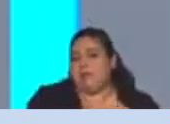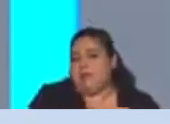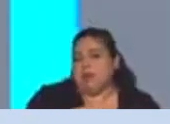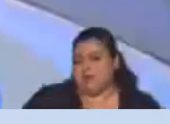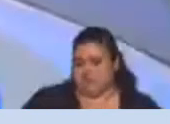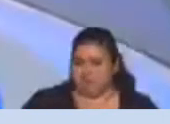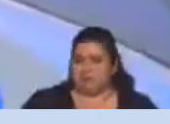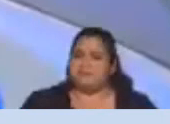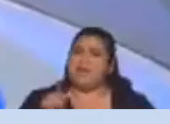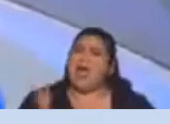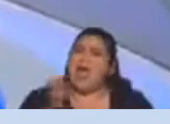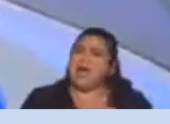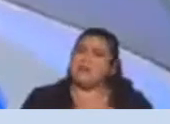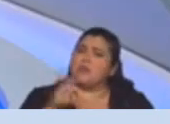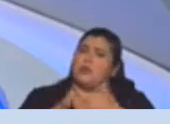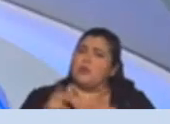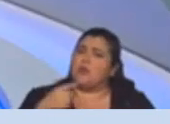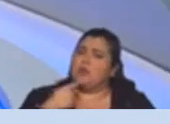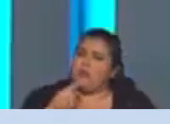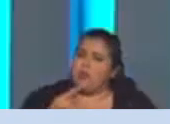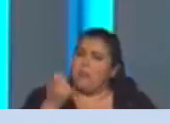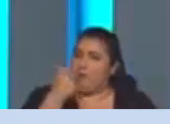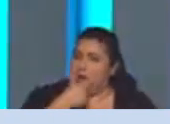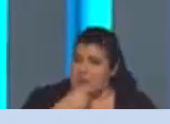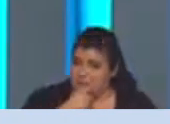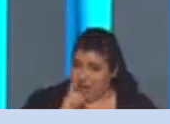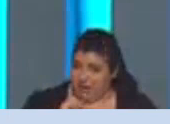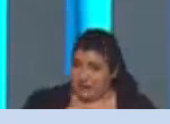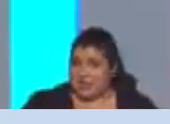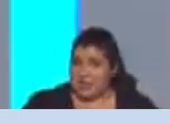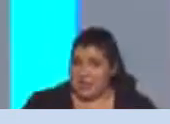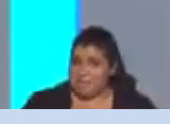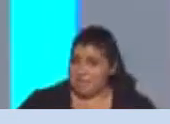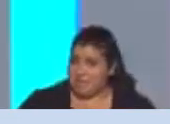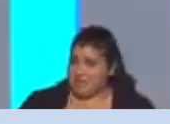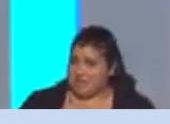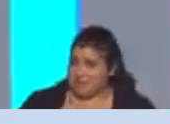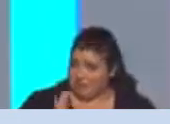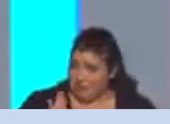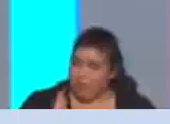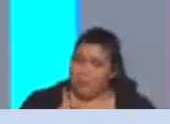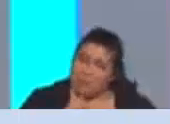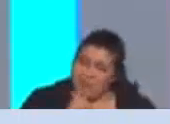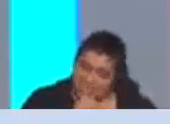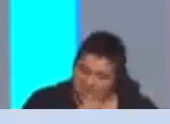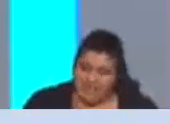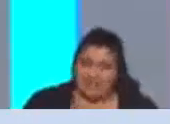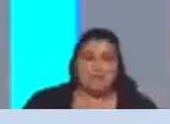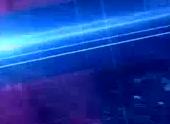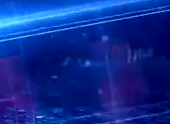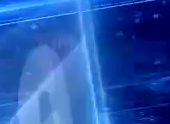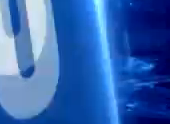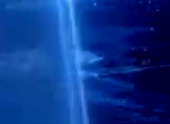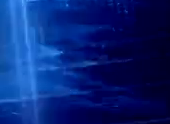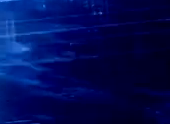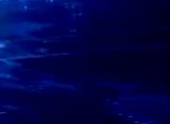ahora vos nombraste van por el mismo camino pareciera que exactamente pareciera que van por el mismo